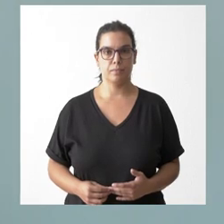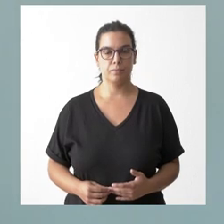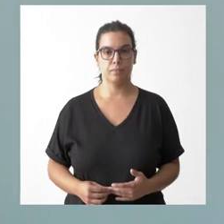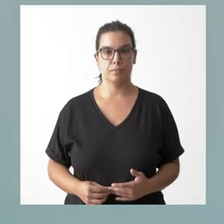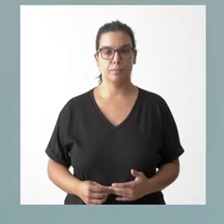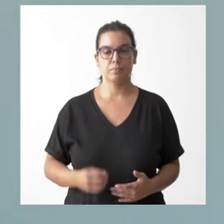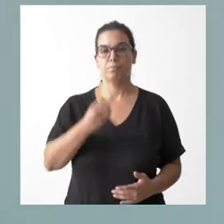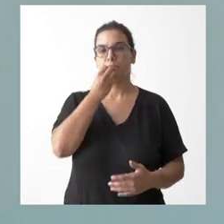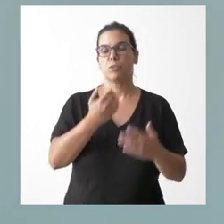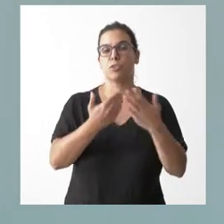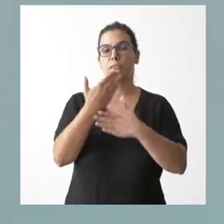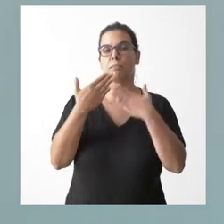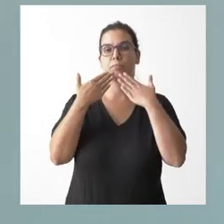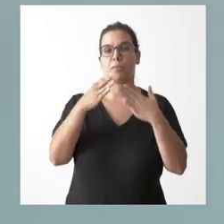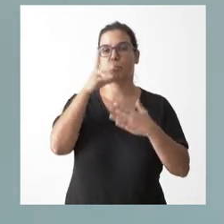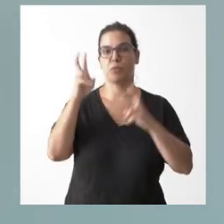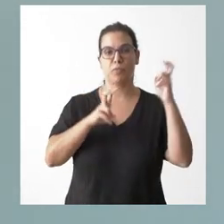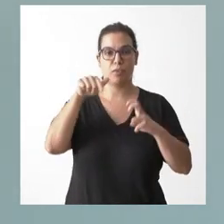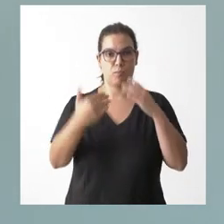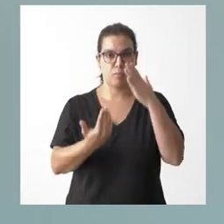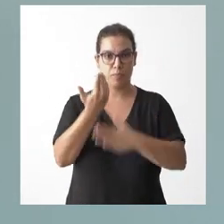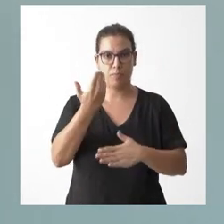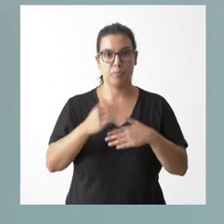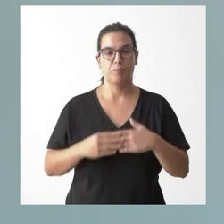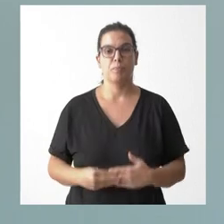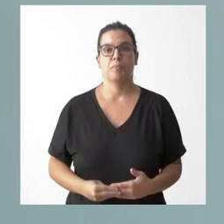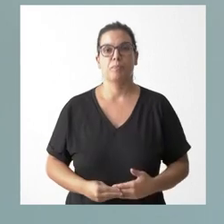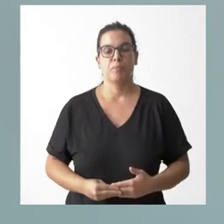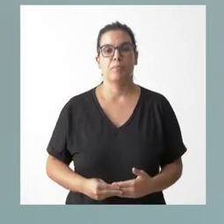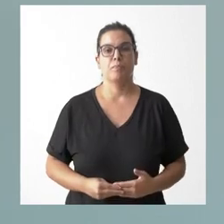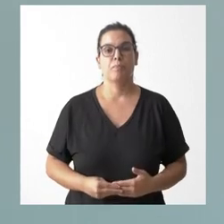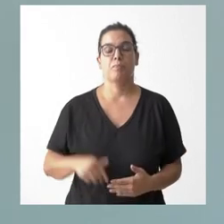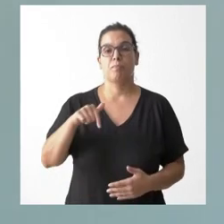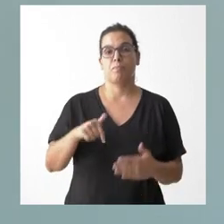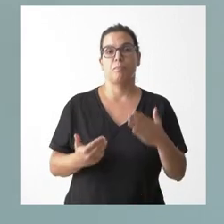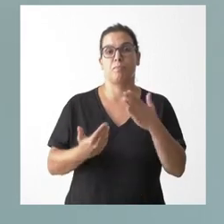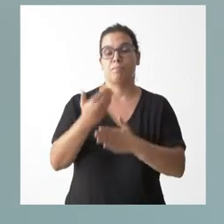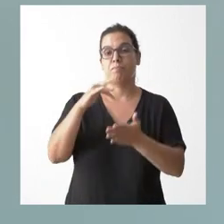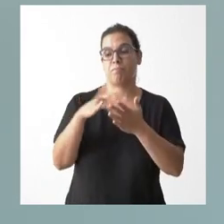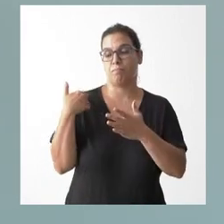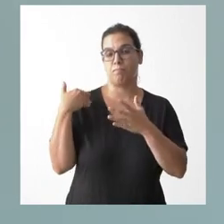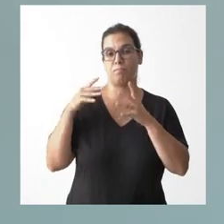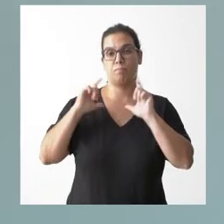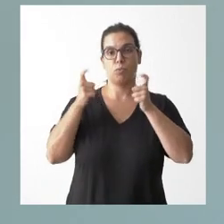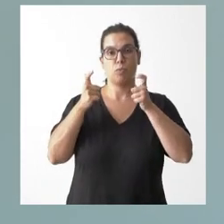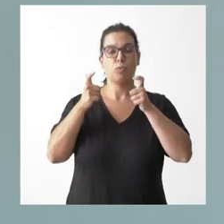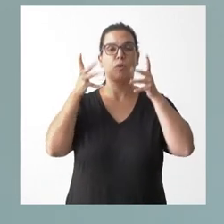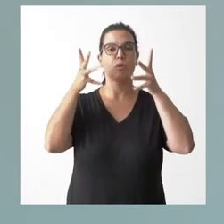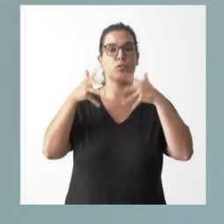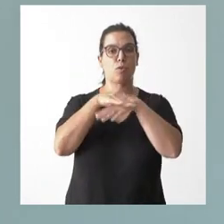Buenos días y muchas gracias por su presencia hoy aquí esta mañana, en la que hemos celebrado Consejo de Gobierno y, por